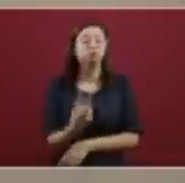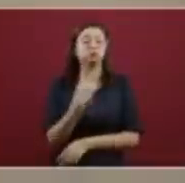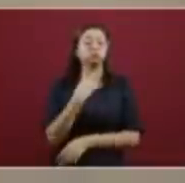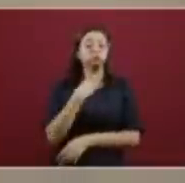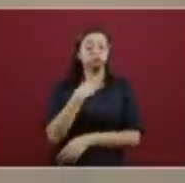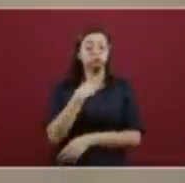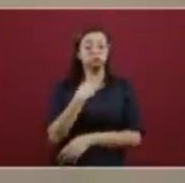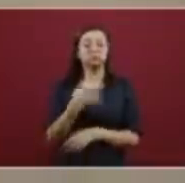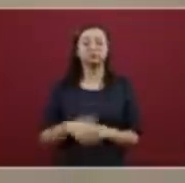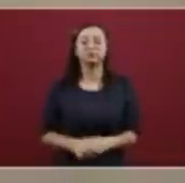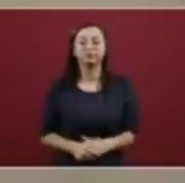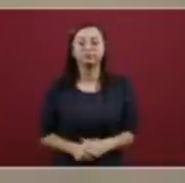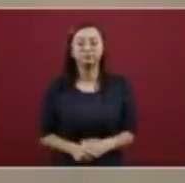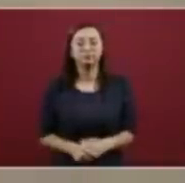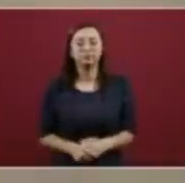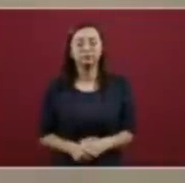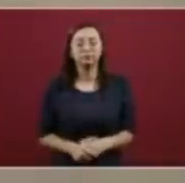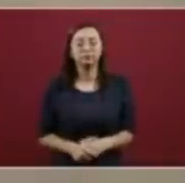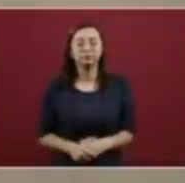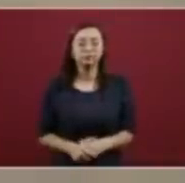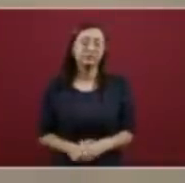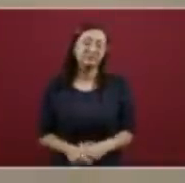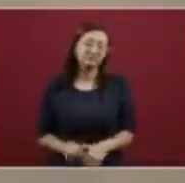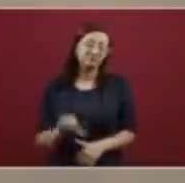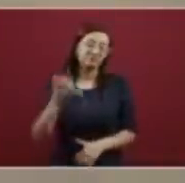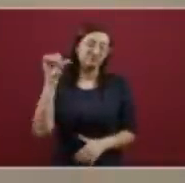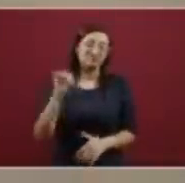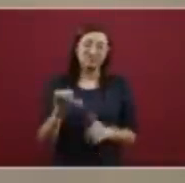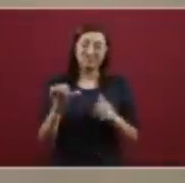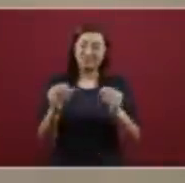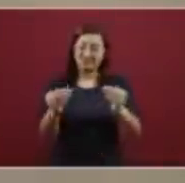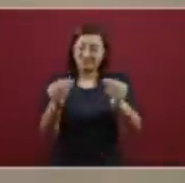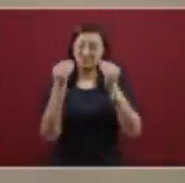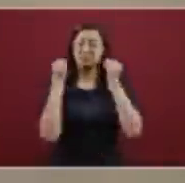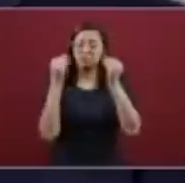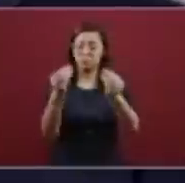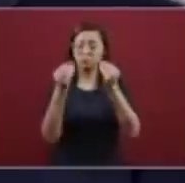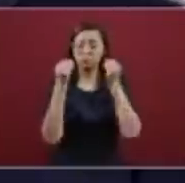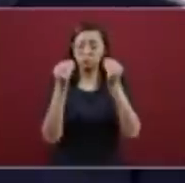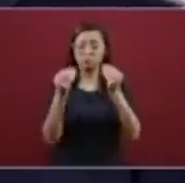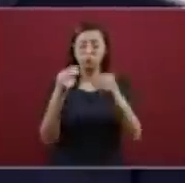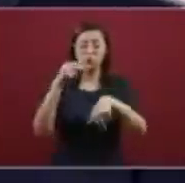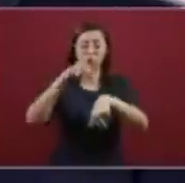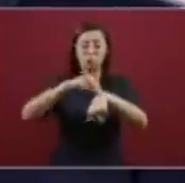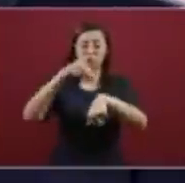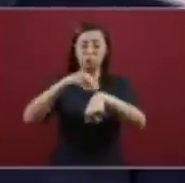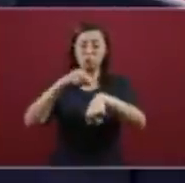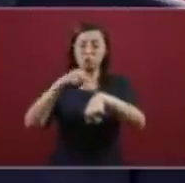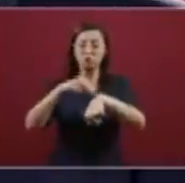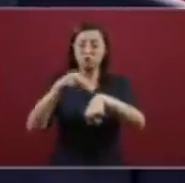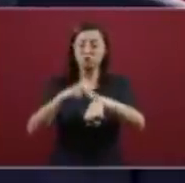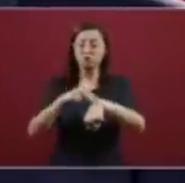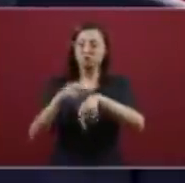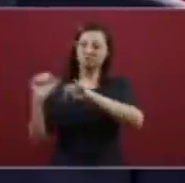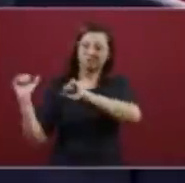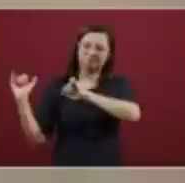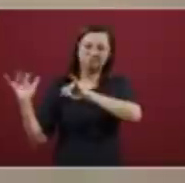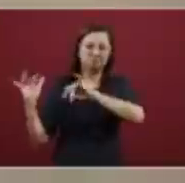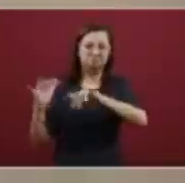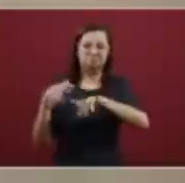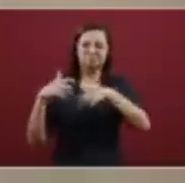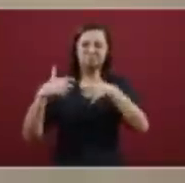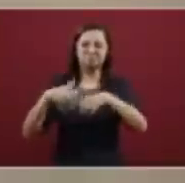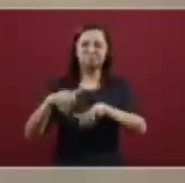Hoy muchos médicos o miles de médicos vendrán o harán un paro parcial porque no les han pagado durante los últimos